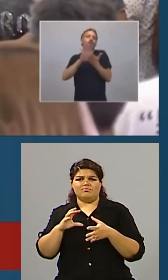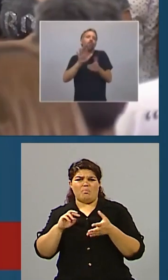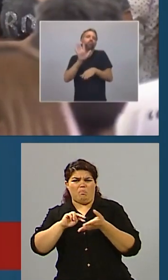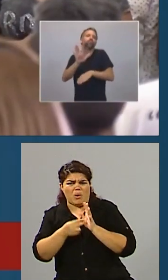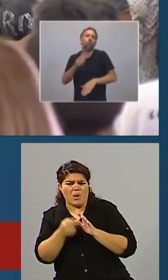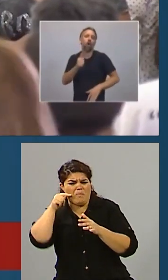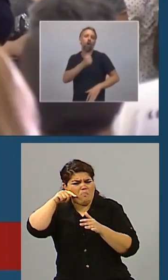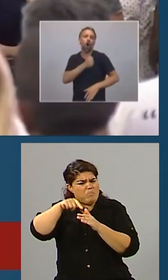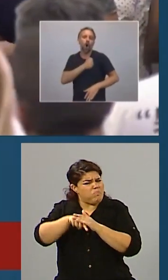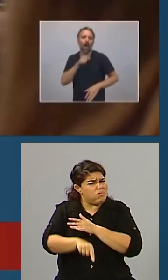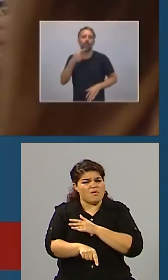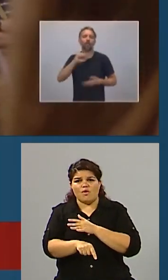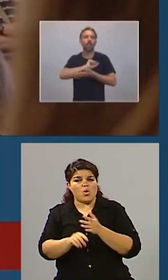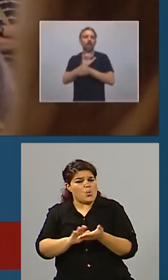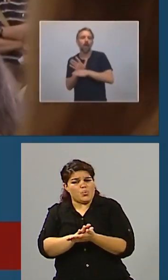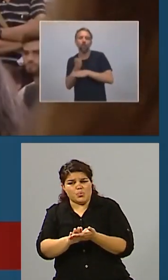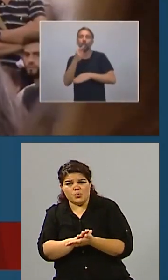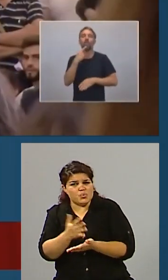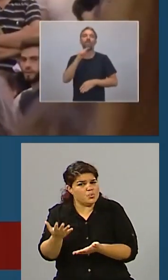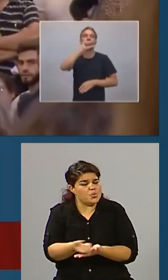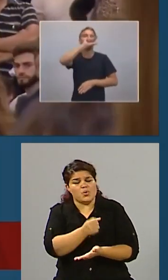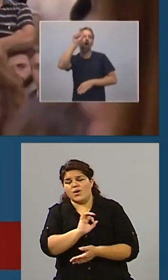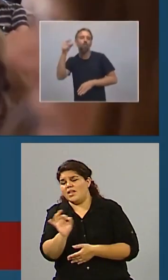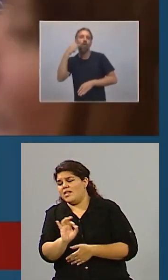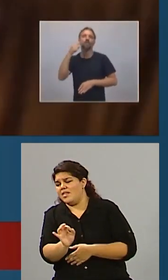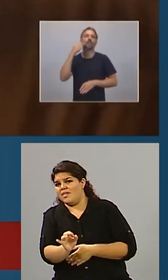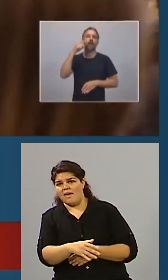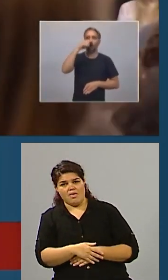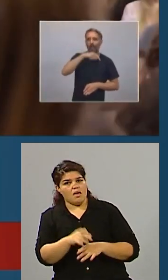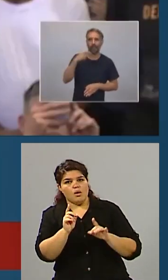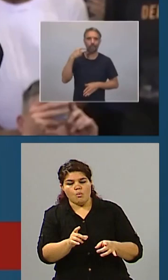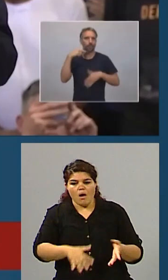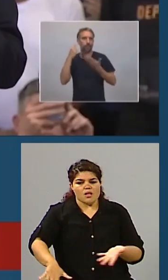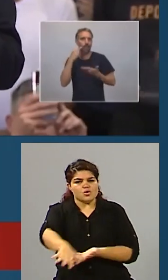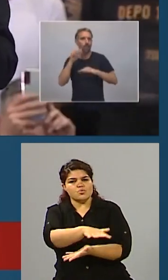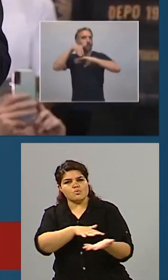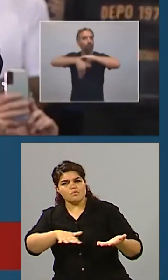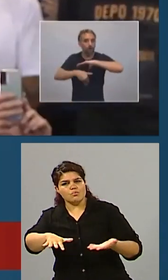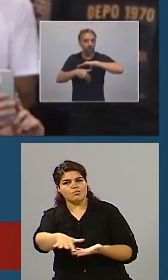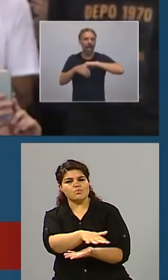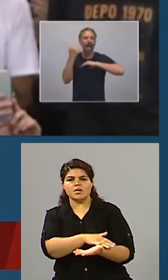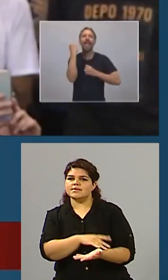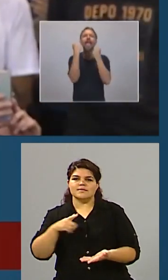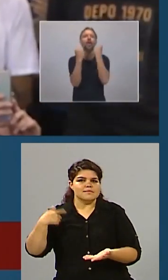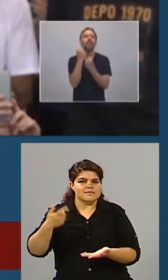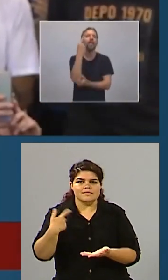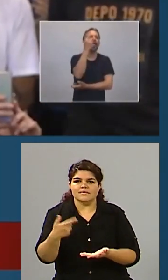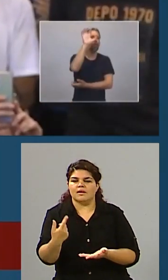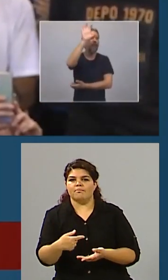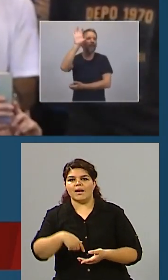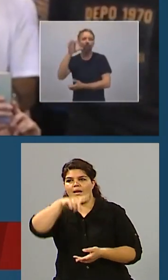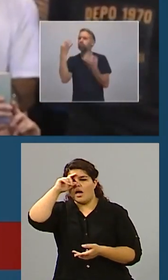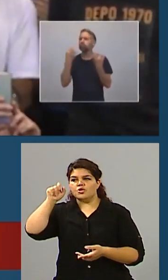encuentra expresiones que conecten con la ciudadanía, que ha estado durante mucho tiempo atado a las decisiones